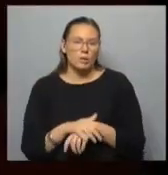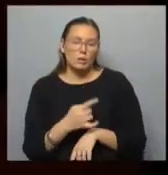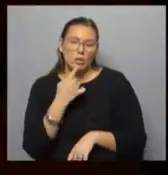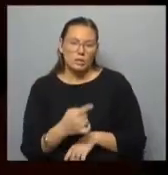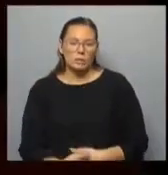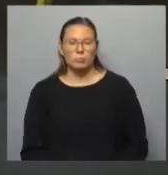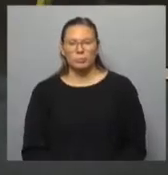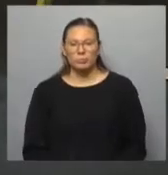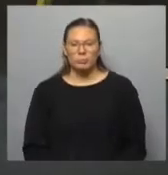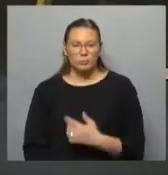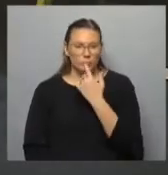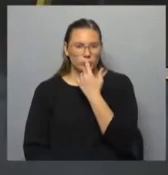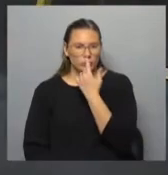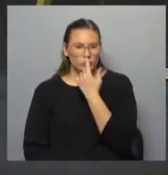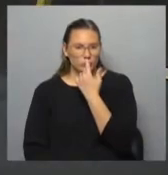obra.